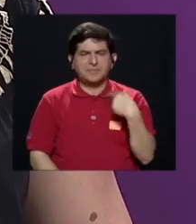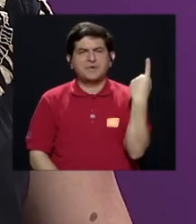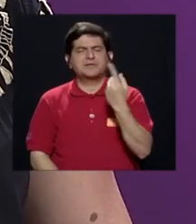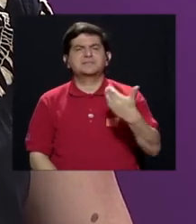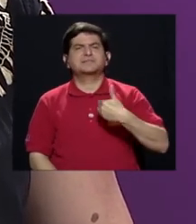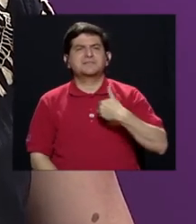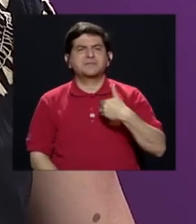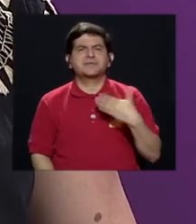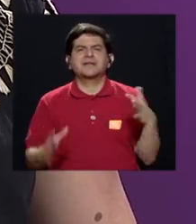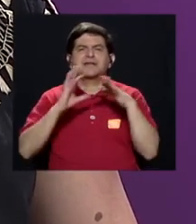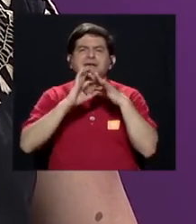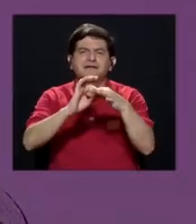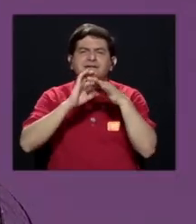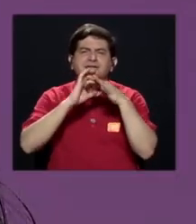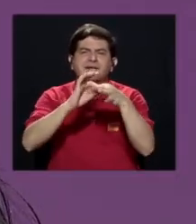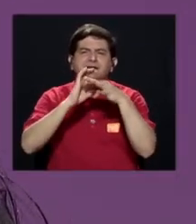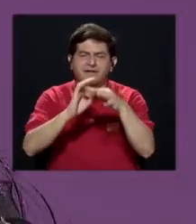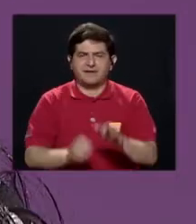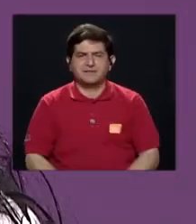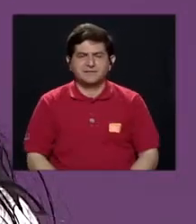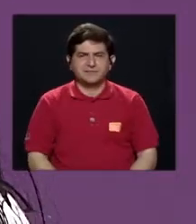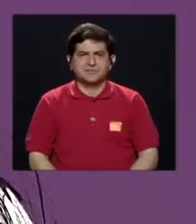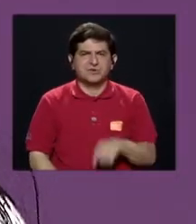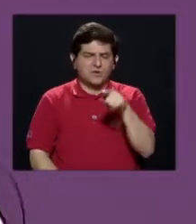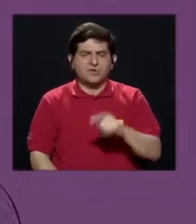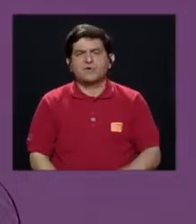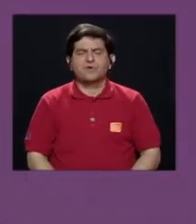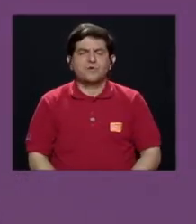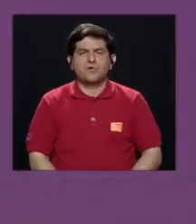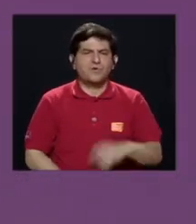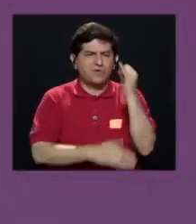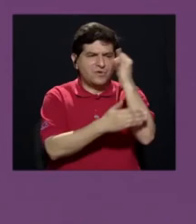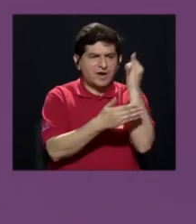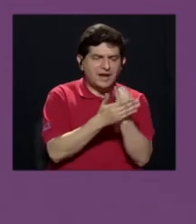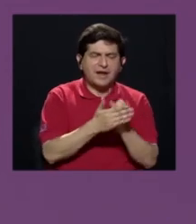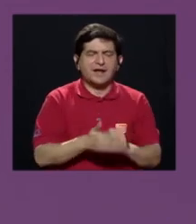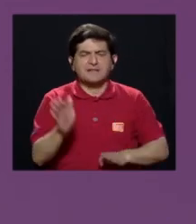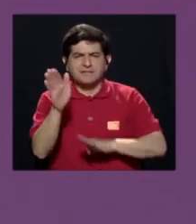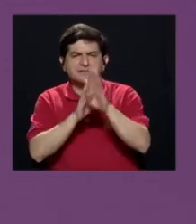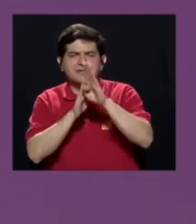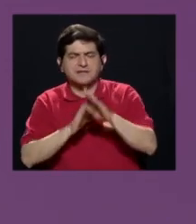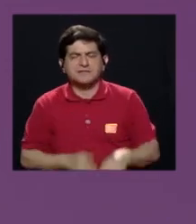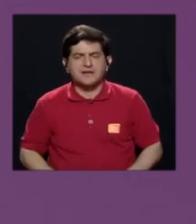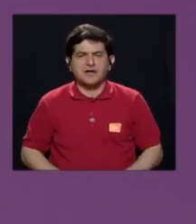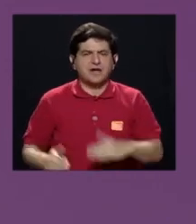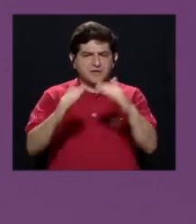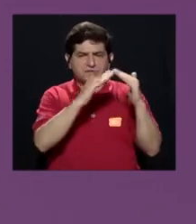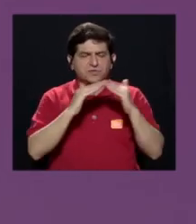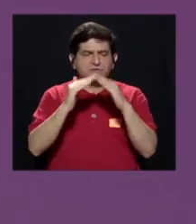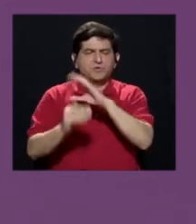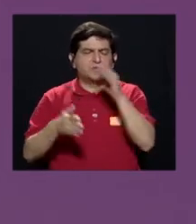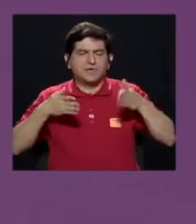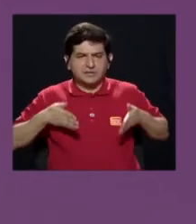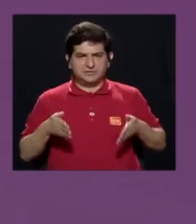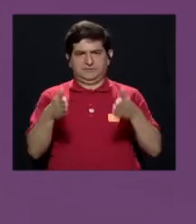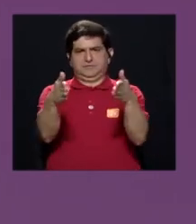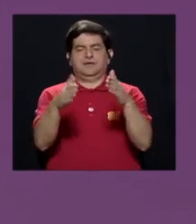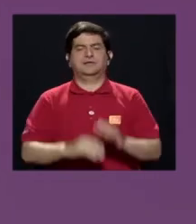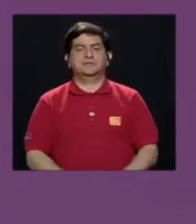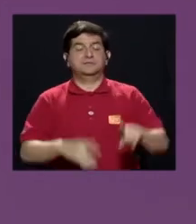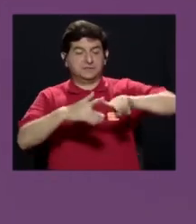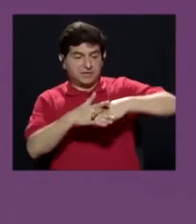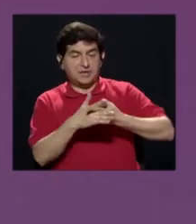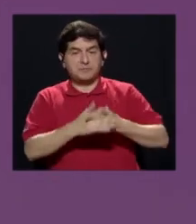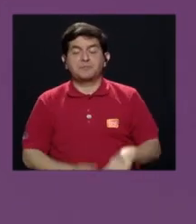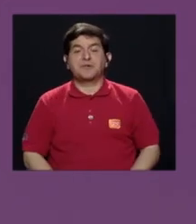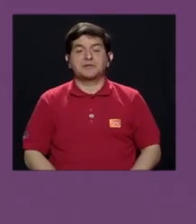tenido como mucha relación con las artes urbanas, con las artes que se desarrollan en la calle y en la ciudad, ¿verdad? Empecé con